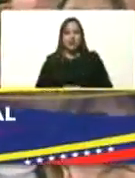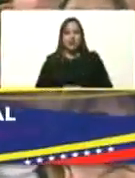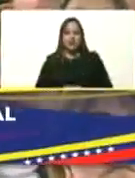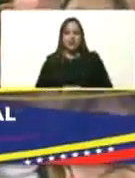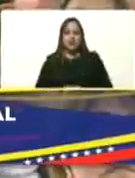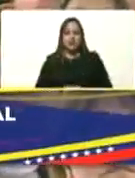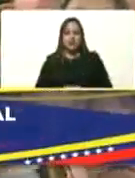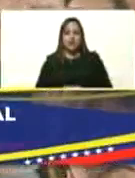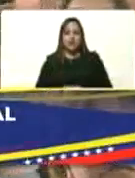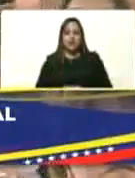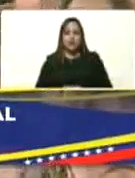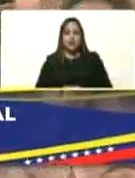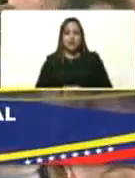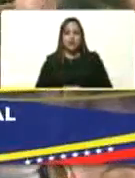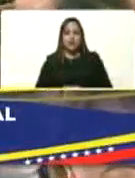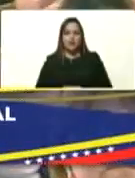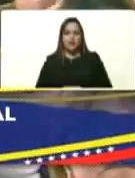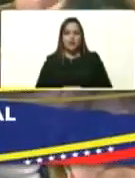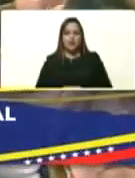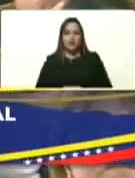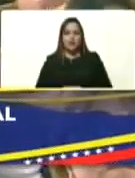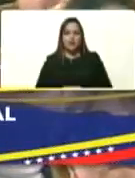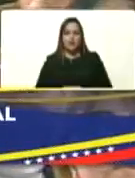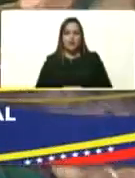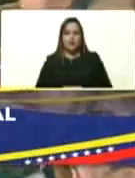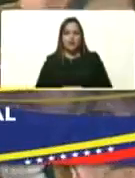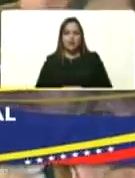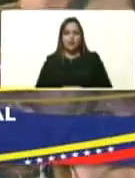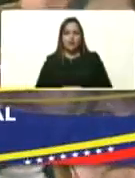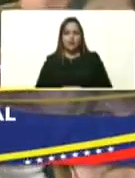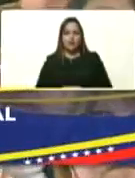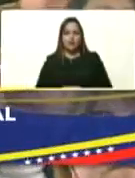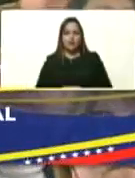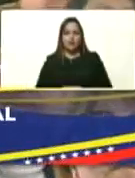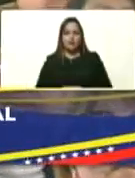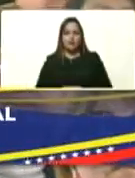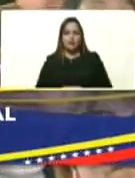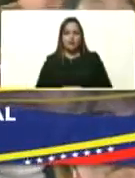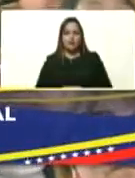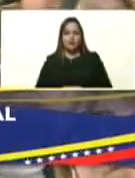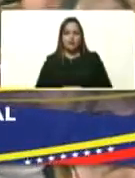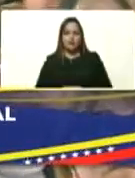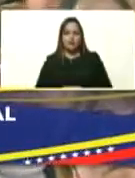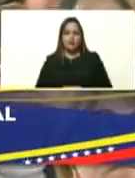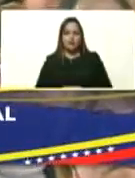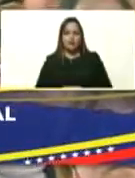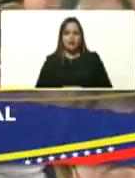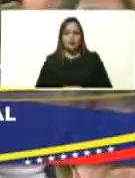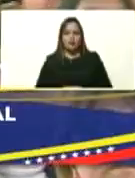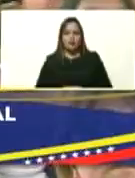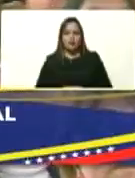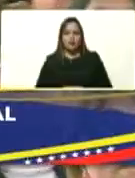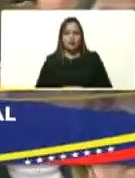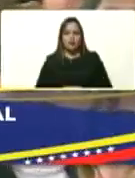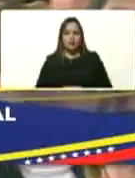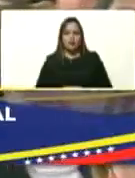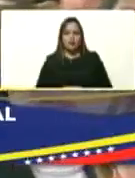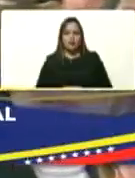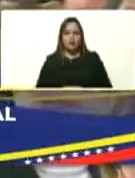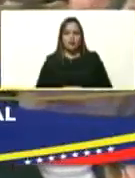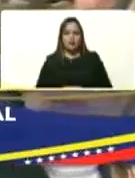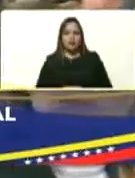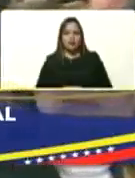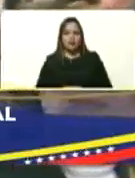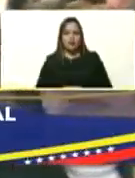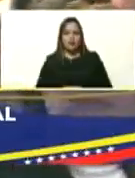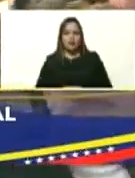de la patria. Hay 25 formas de violencia en esta segunda reforma parcial de la Ley Orgánica por el Derecho de las